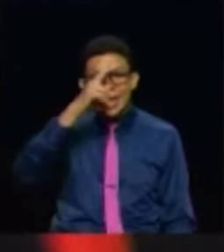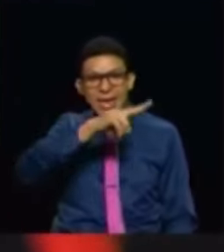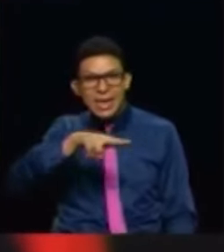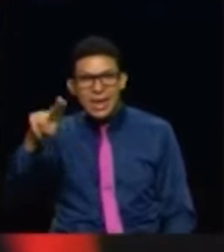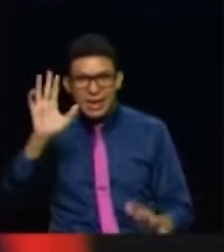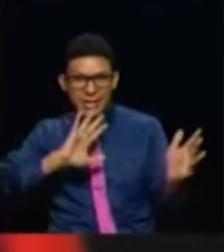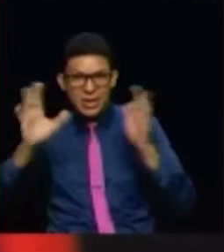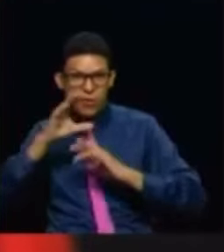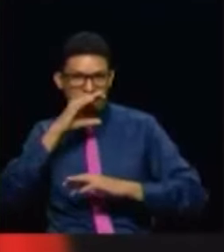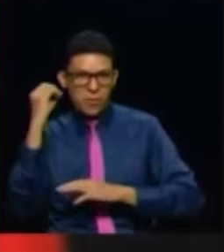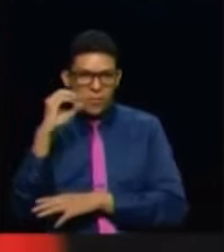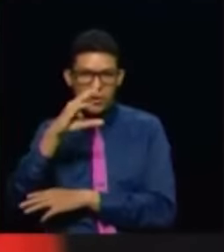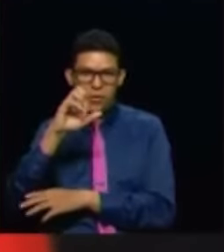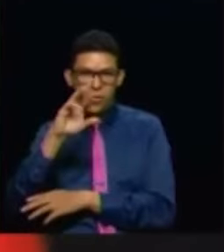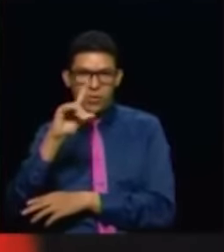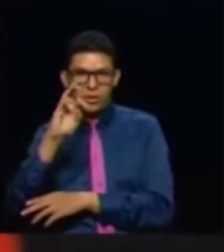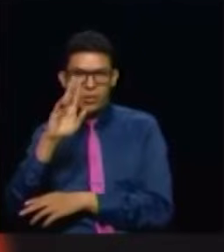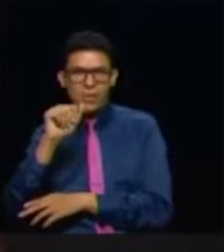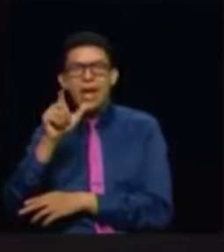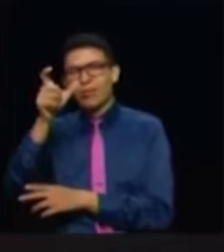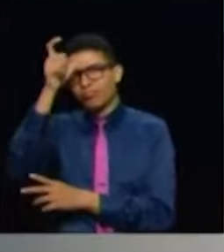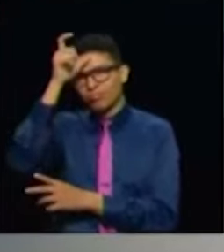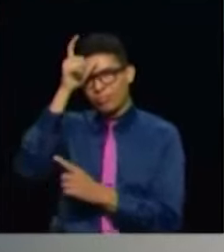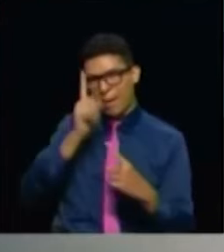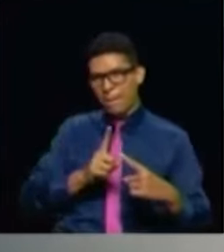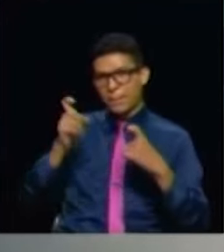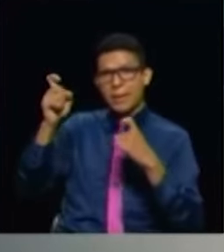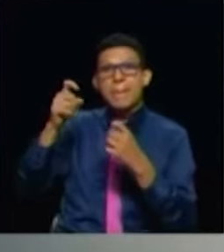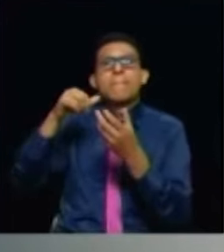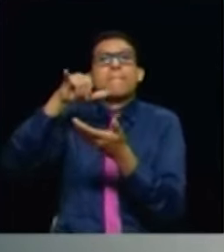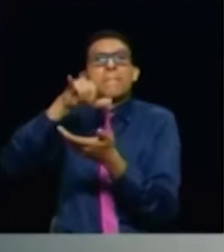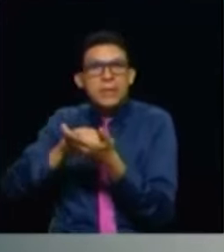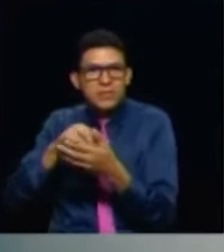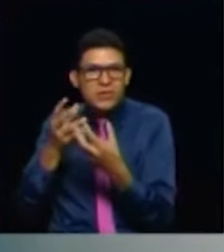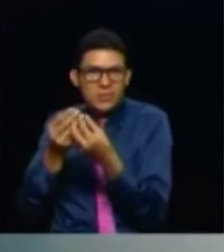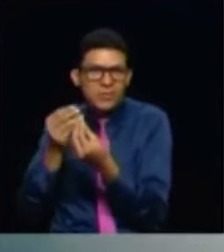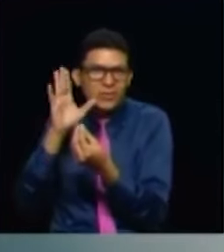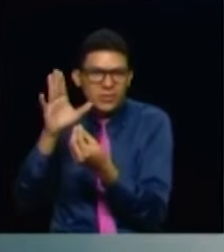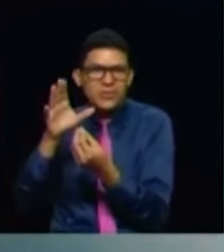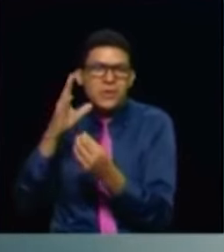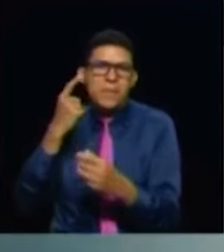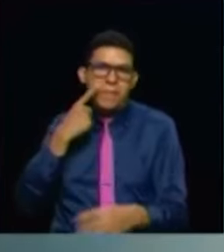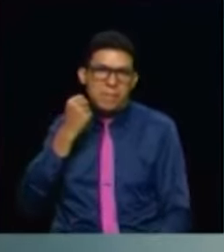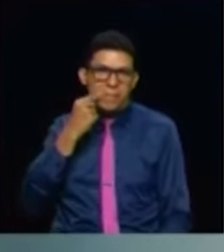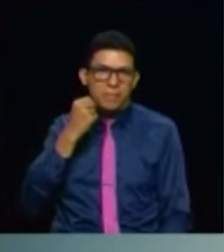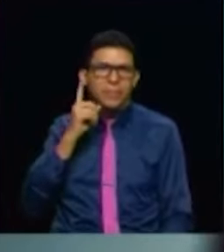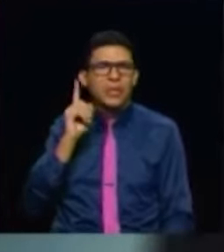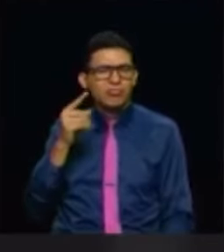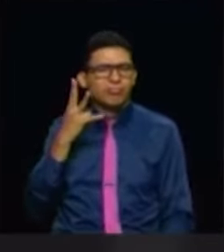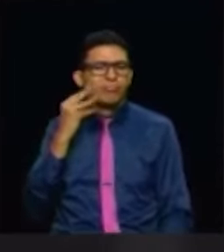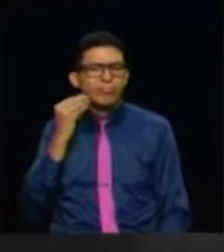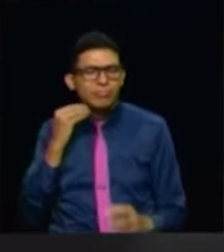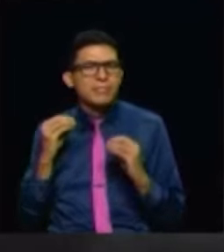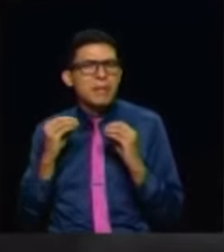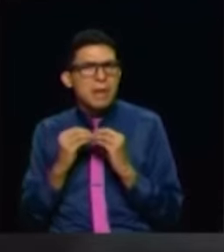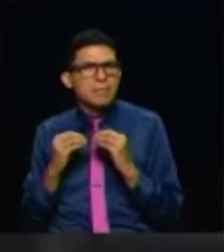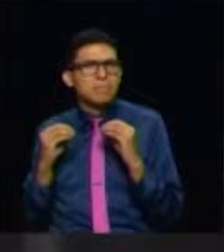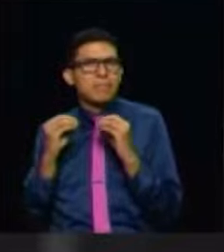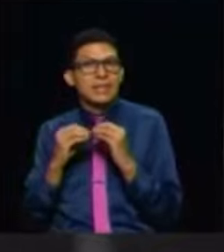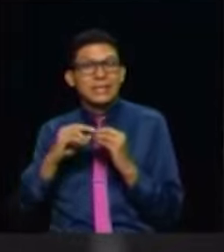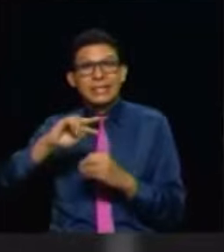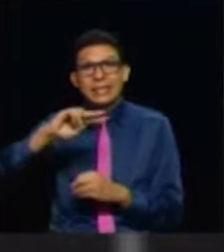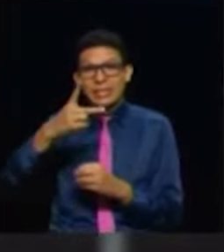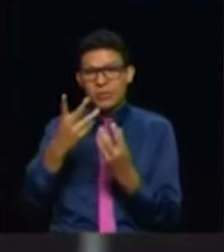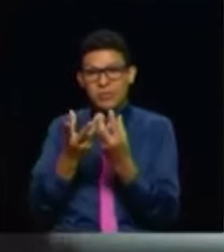al club turco, equipo en el que también estuvo su padre. La guardameta sigue sumando experiencias, siendo este el segundo